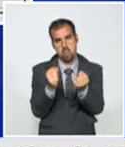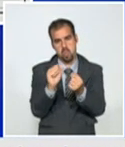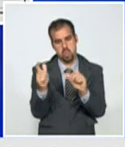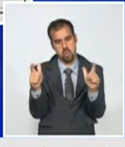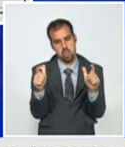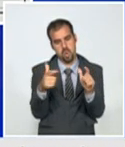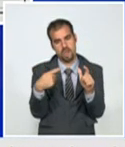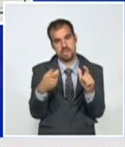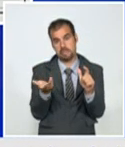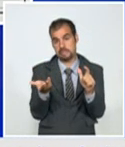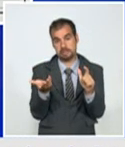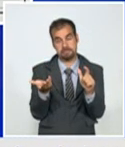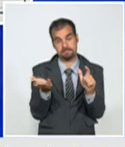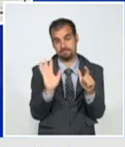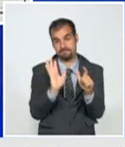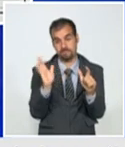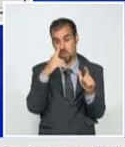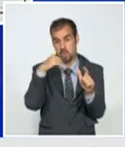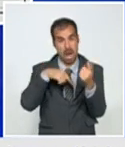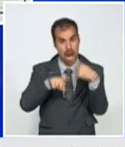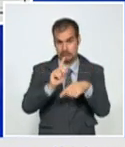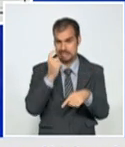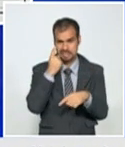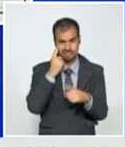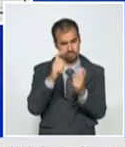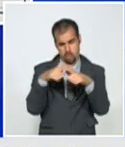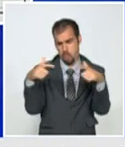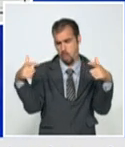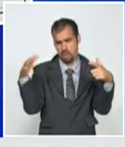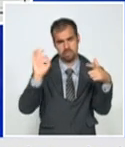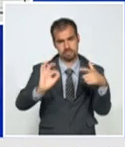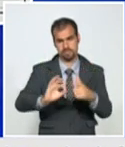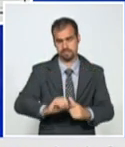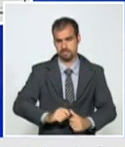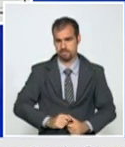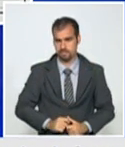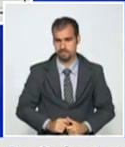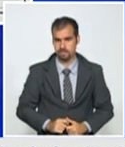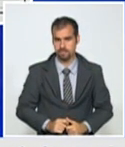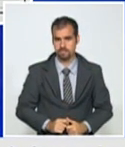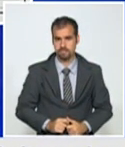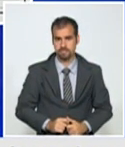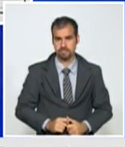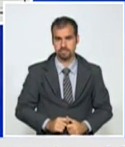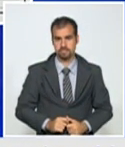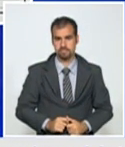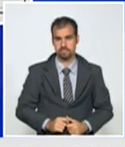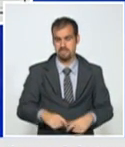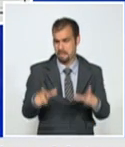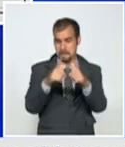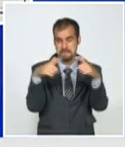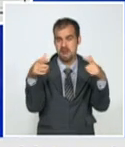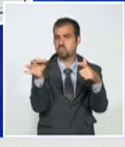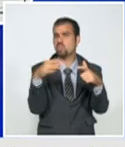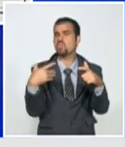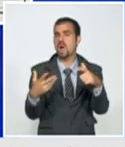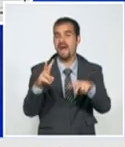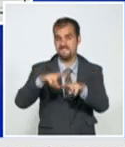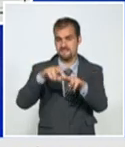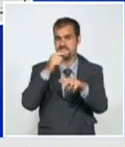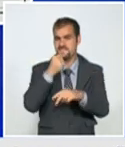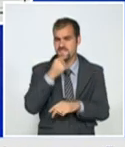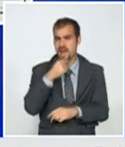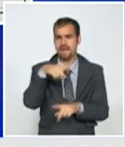una reducción de esta transmisión. Y como ya había dicho, La Habana Vieja Regla, San Miguel del